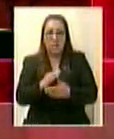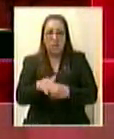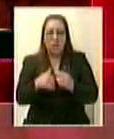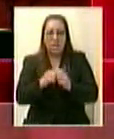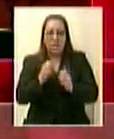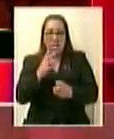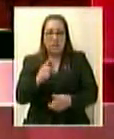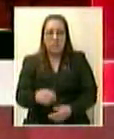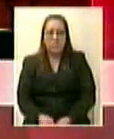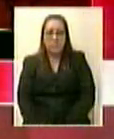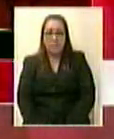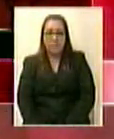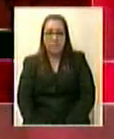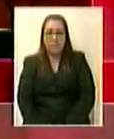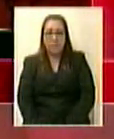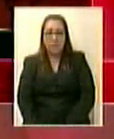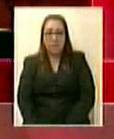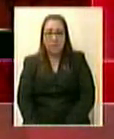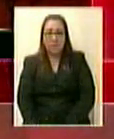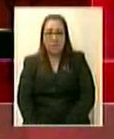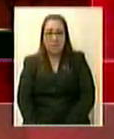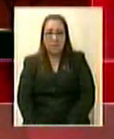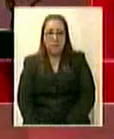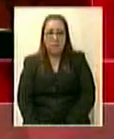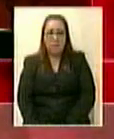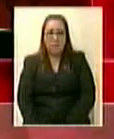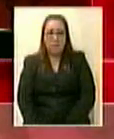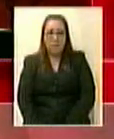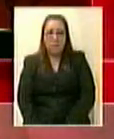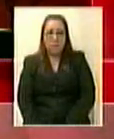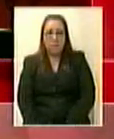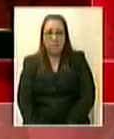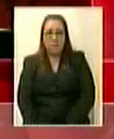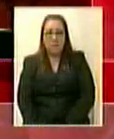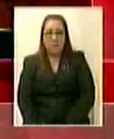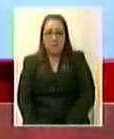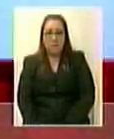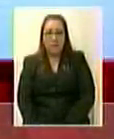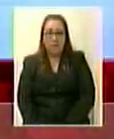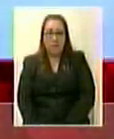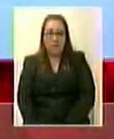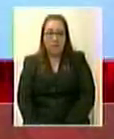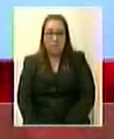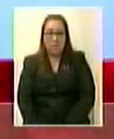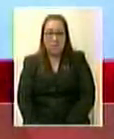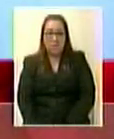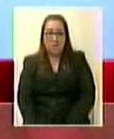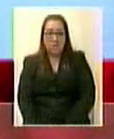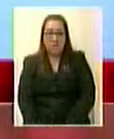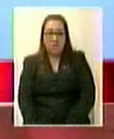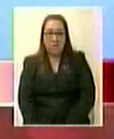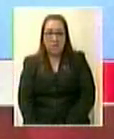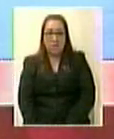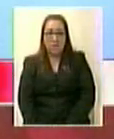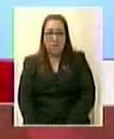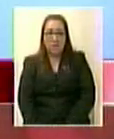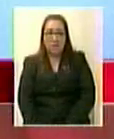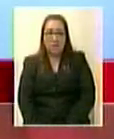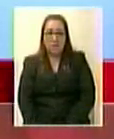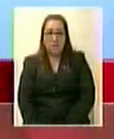Mis almohaditas Ángel son súper sabrositas. De fresa, chocolate, lúcuma y vainilla. Y ahora con la piña, completa la